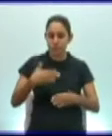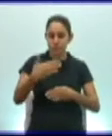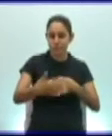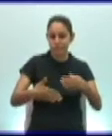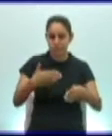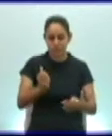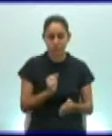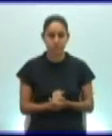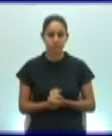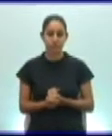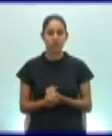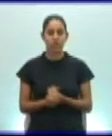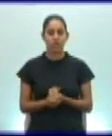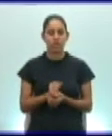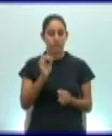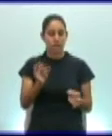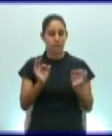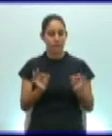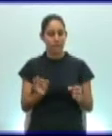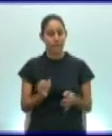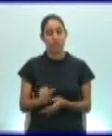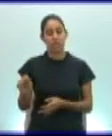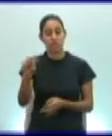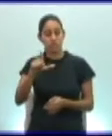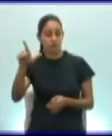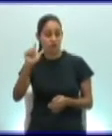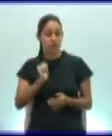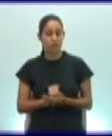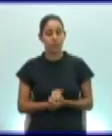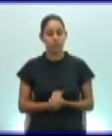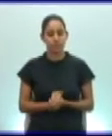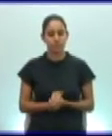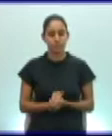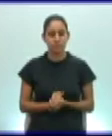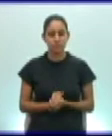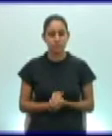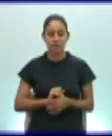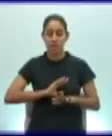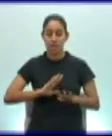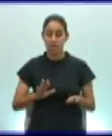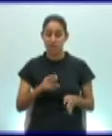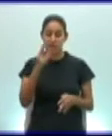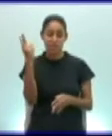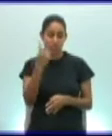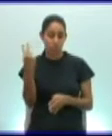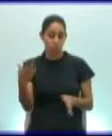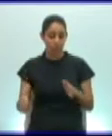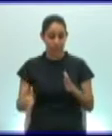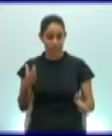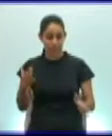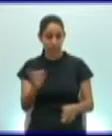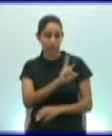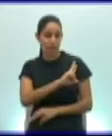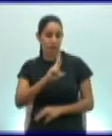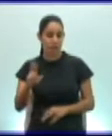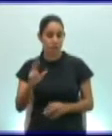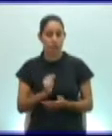pasar directamente a la construcción del socialismo. Y ya entonces caeríamos en la segunda etapa de la